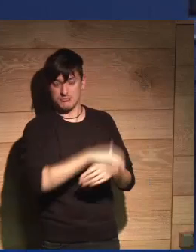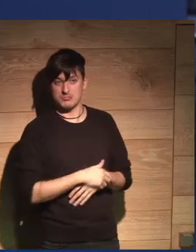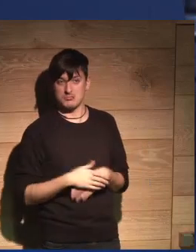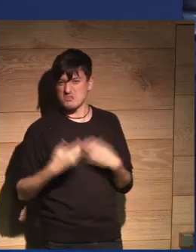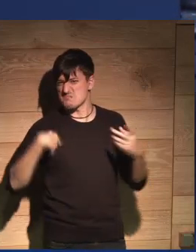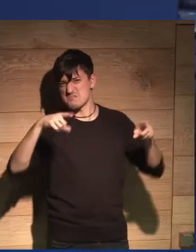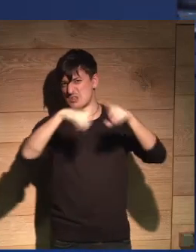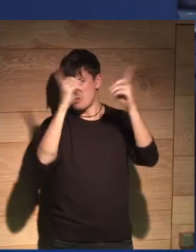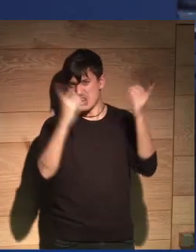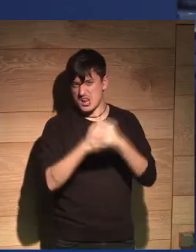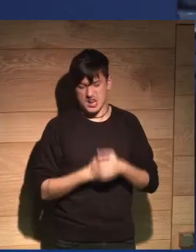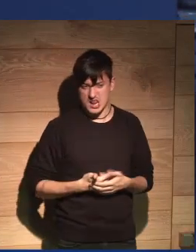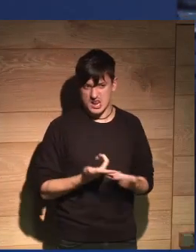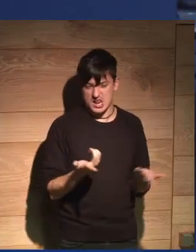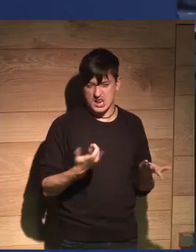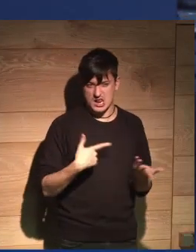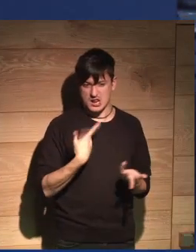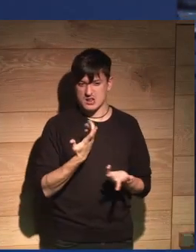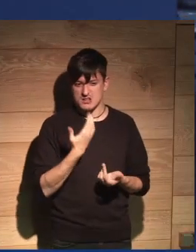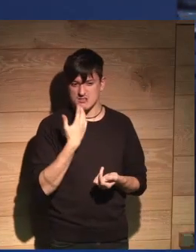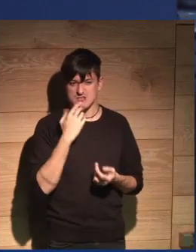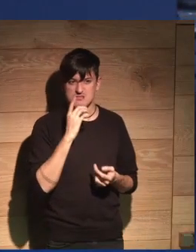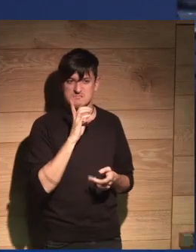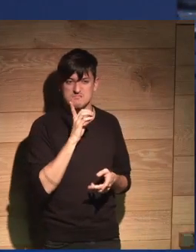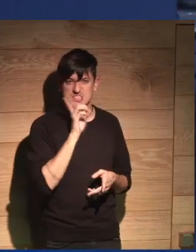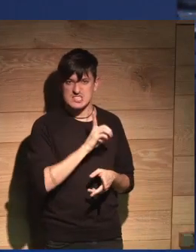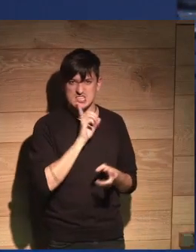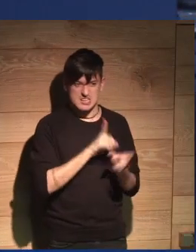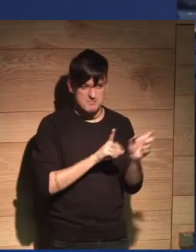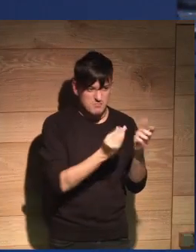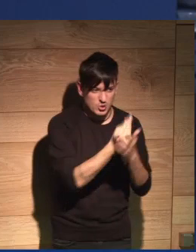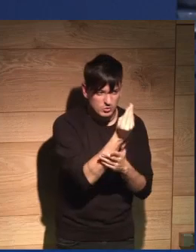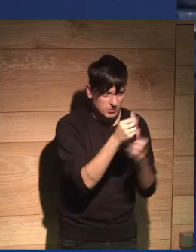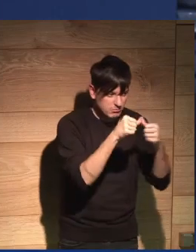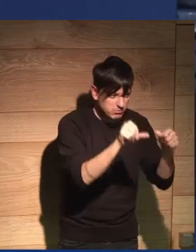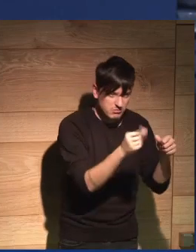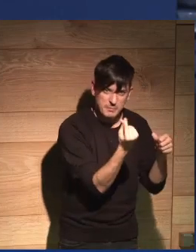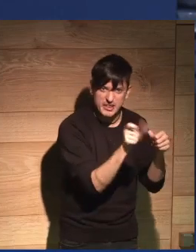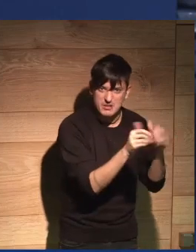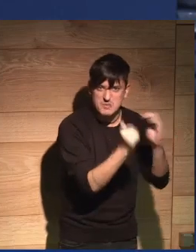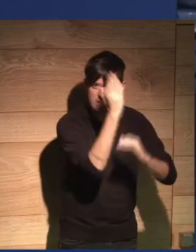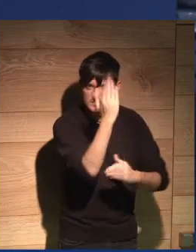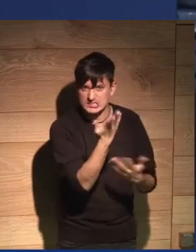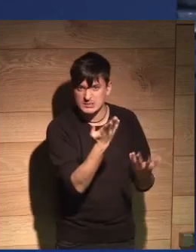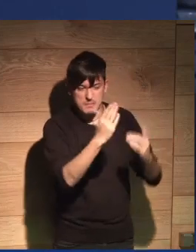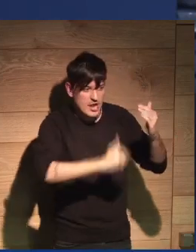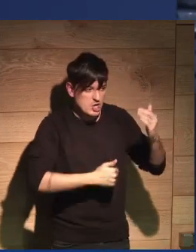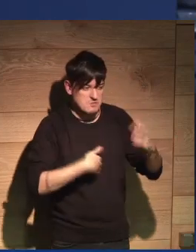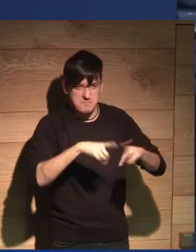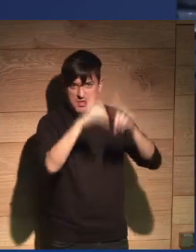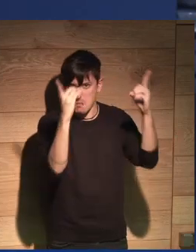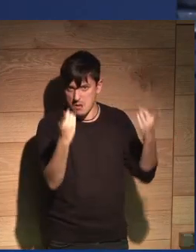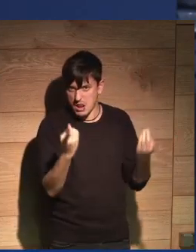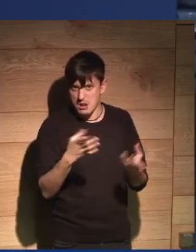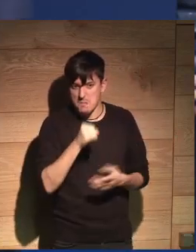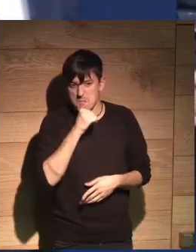no me da igual que nos cueste la mentira haga que nos cueste el producto un poco más o un poco menos. Da igual. Nosotros vamos, como dice mi abuela,